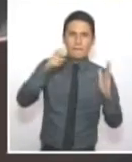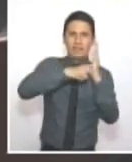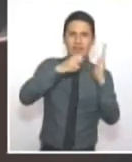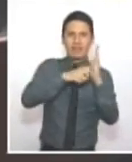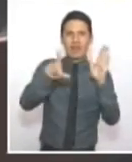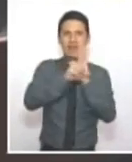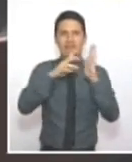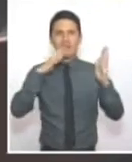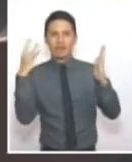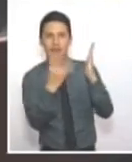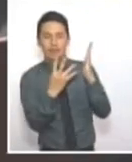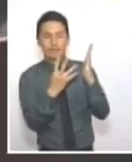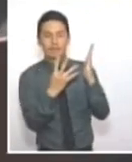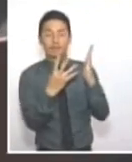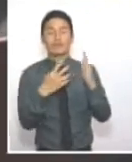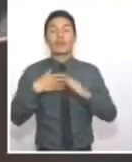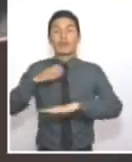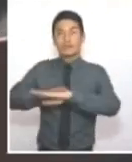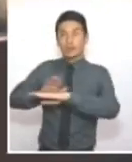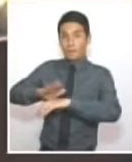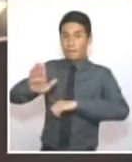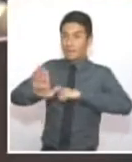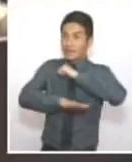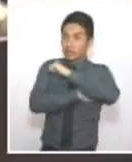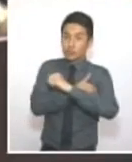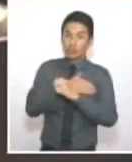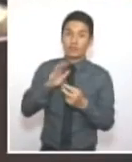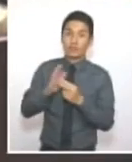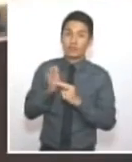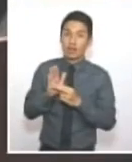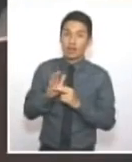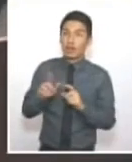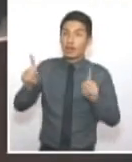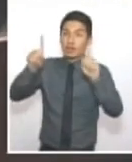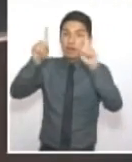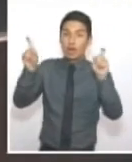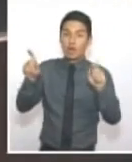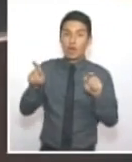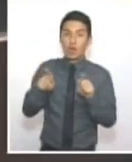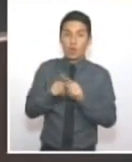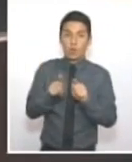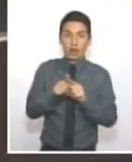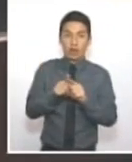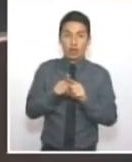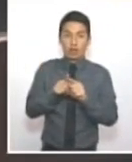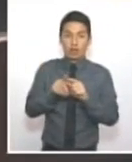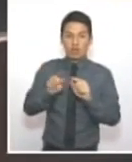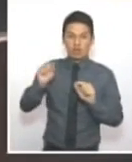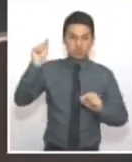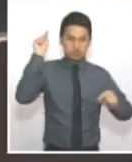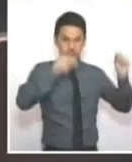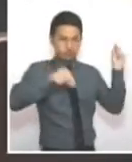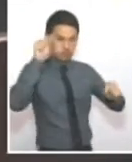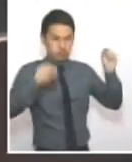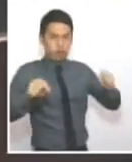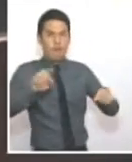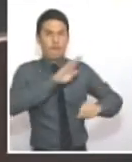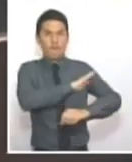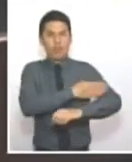ilegal, ministro, tampoco es un tema de bombardeos y de ejercer la